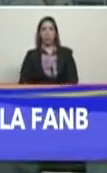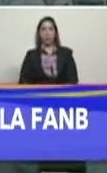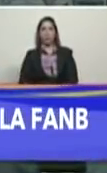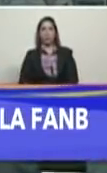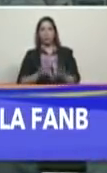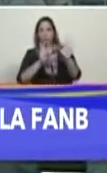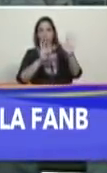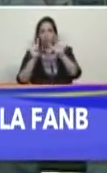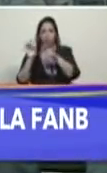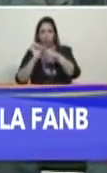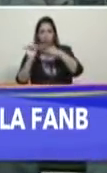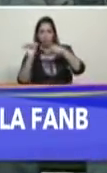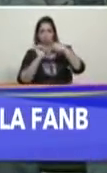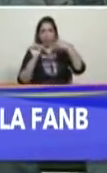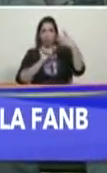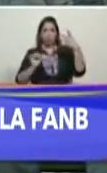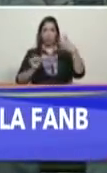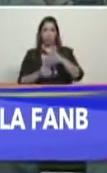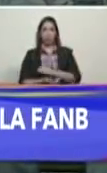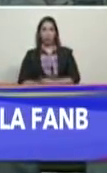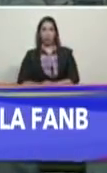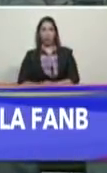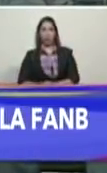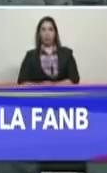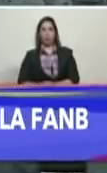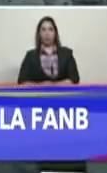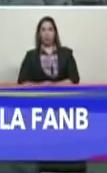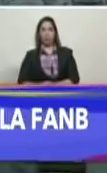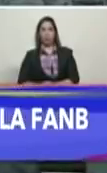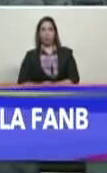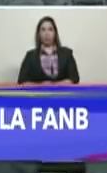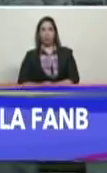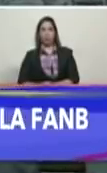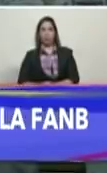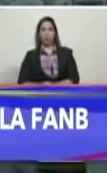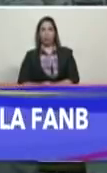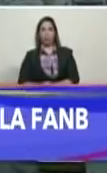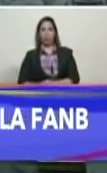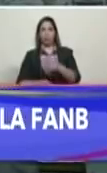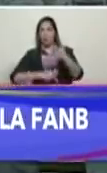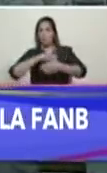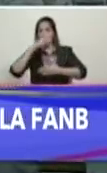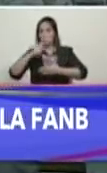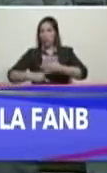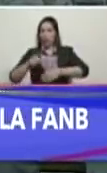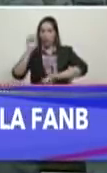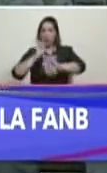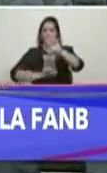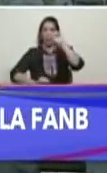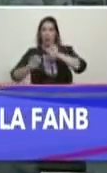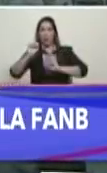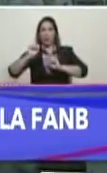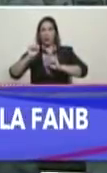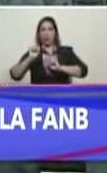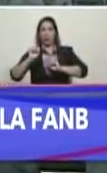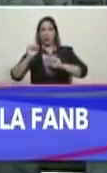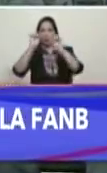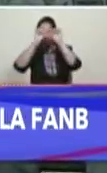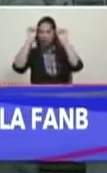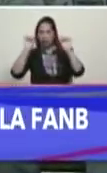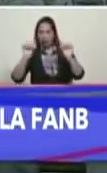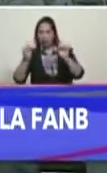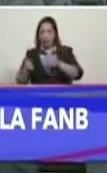99 áreas que se activan con su plan de defensa, con su sistema de